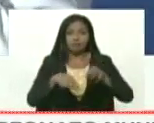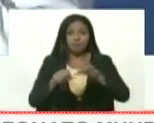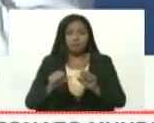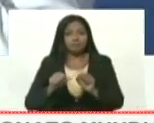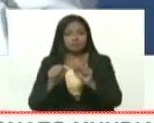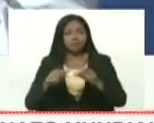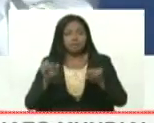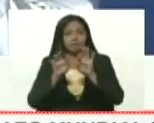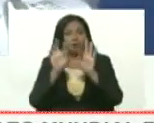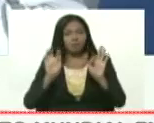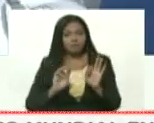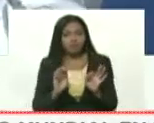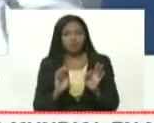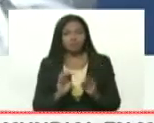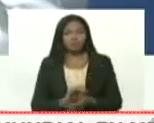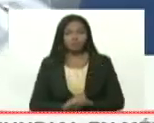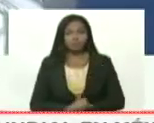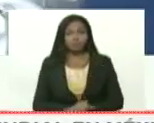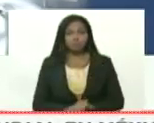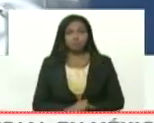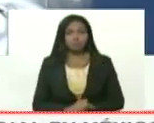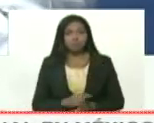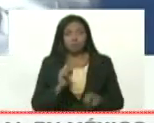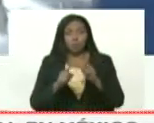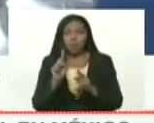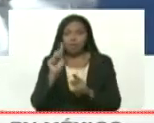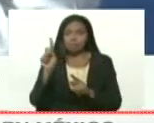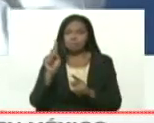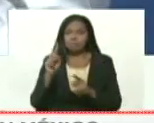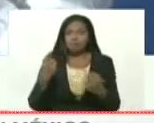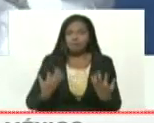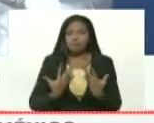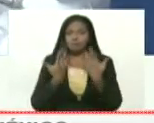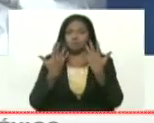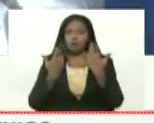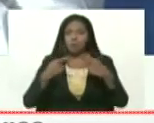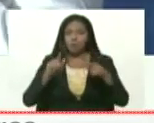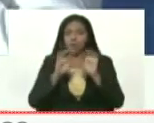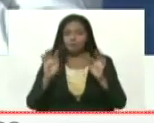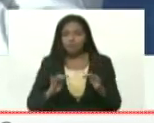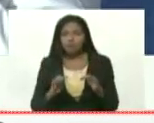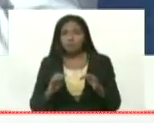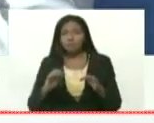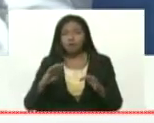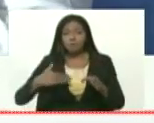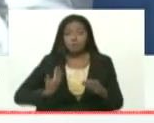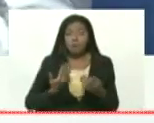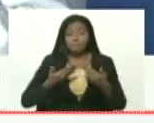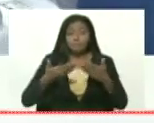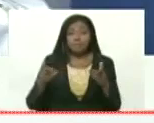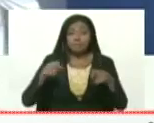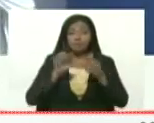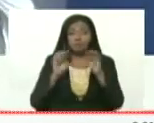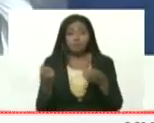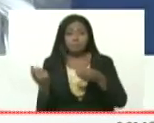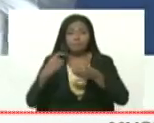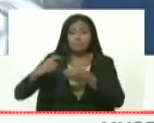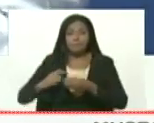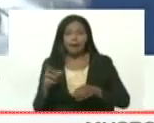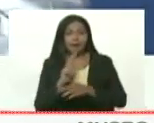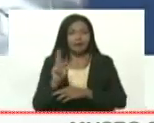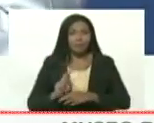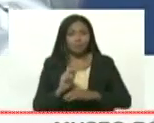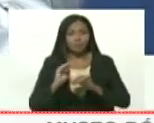en in vitro, que tienen aquel vigor y aquella junibilidad, pues nos permiten incorporar